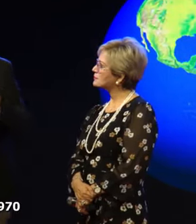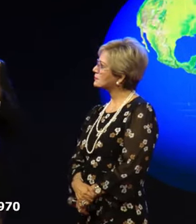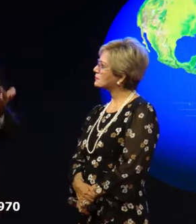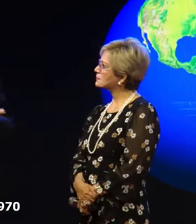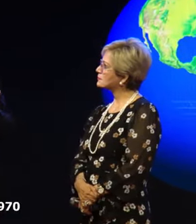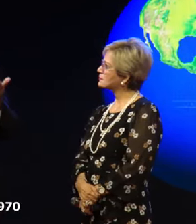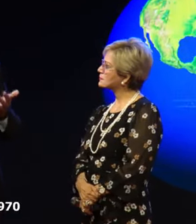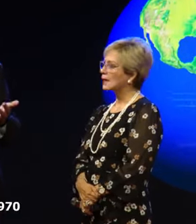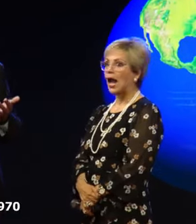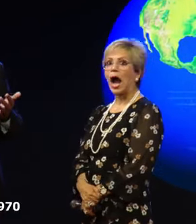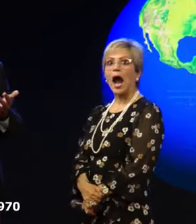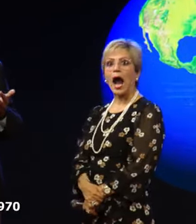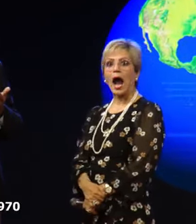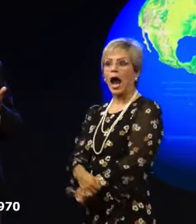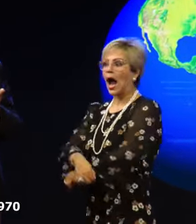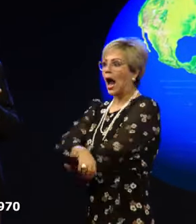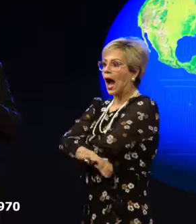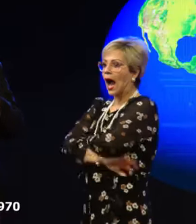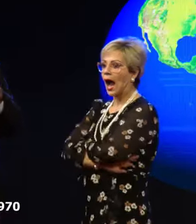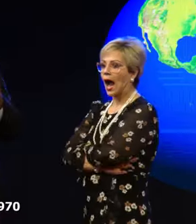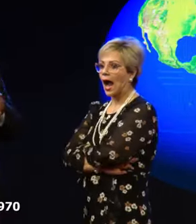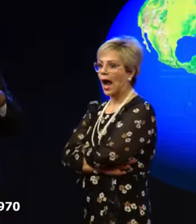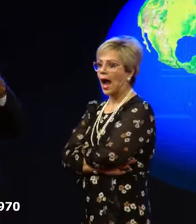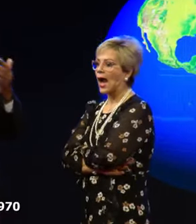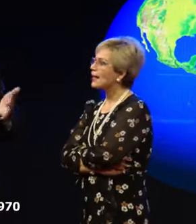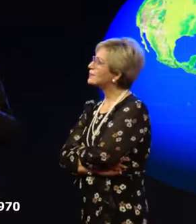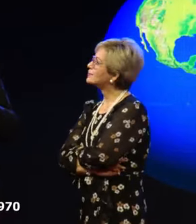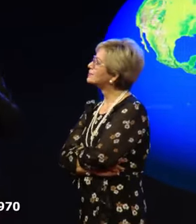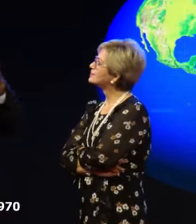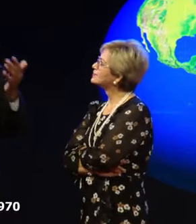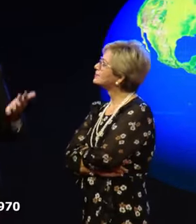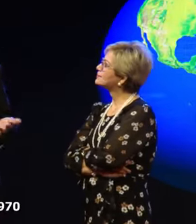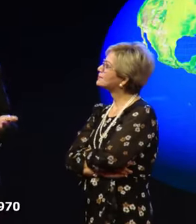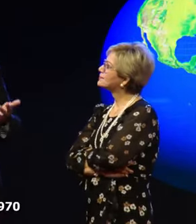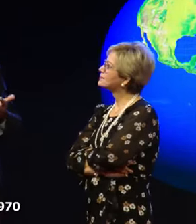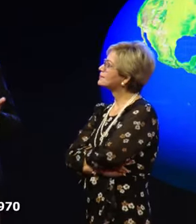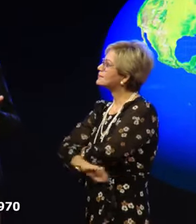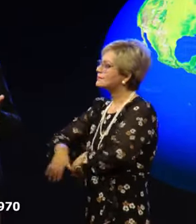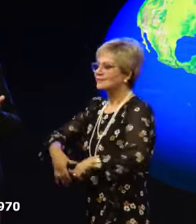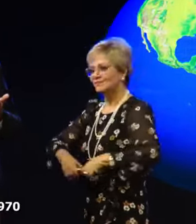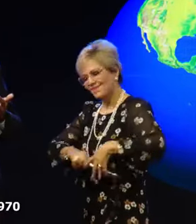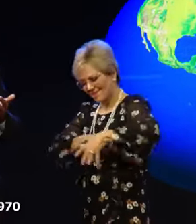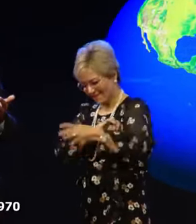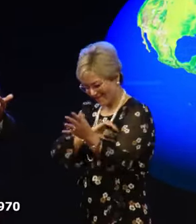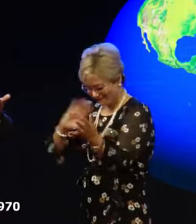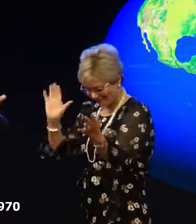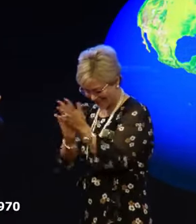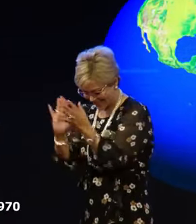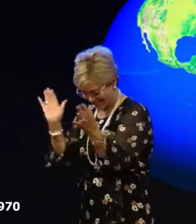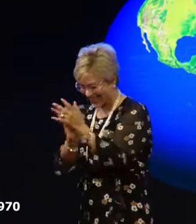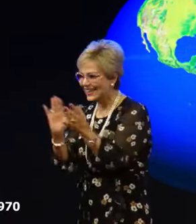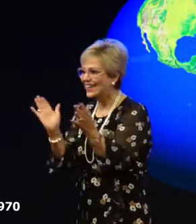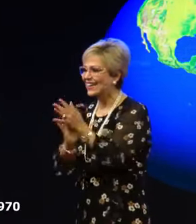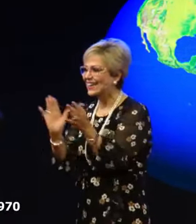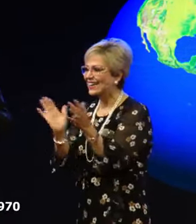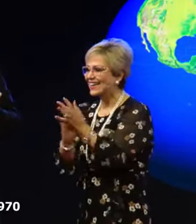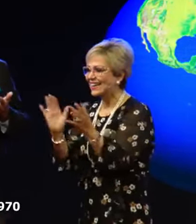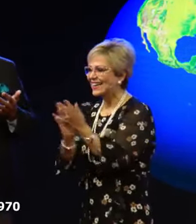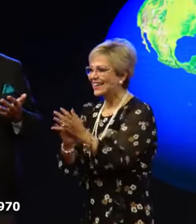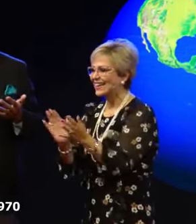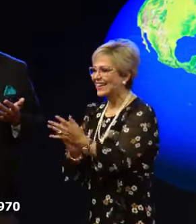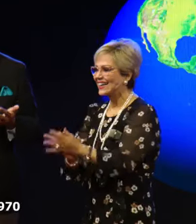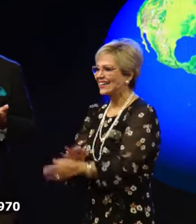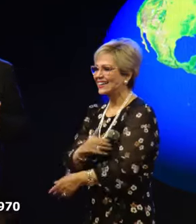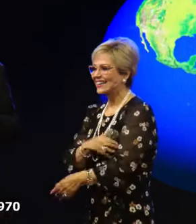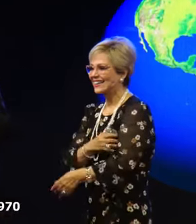meta bajar 70 libras. Y yo le dije, Señor, no son 70, voy a bajar 110. ¿Verdad? Porque yo le